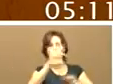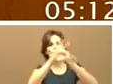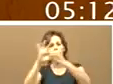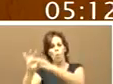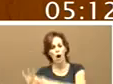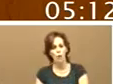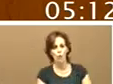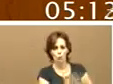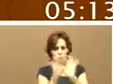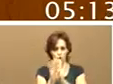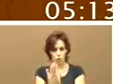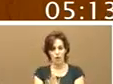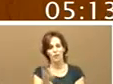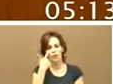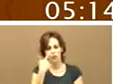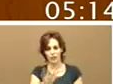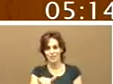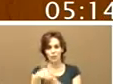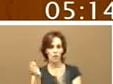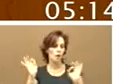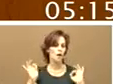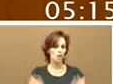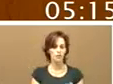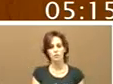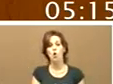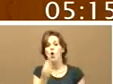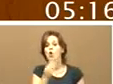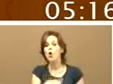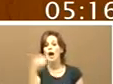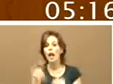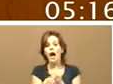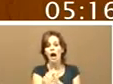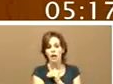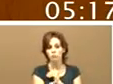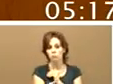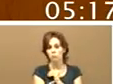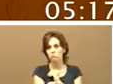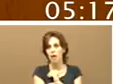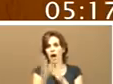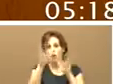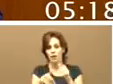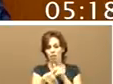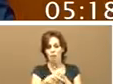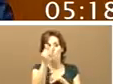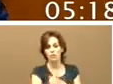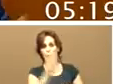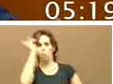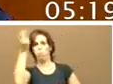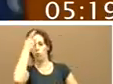ustedes, señorías, la foto está hecha. Ojalá que nadie salga movido, estoy convencido de ello. Gracias.